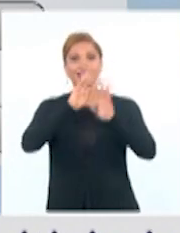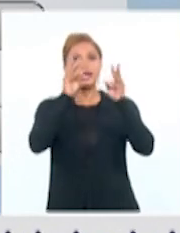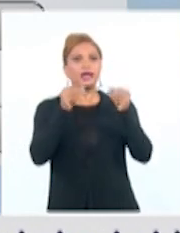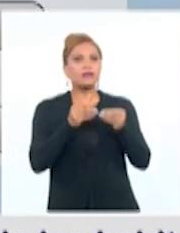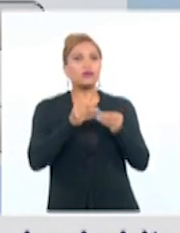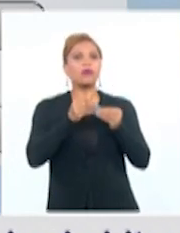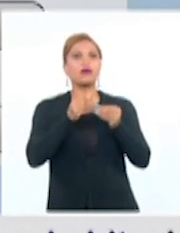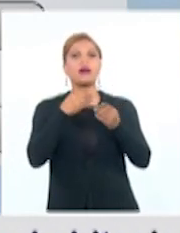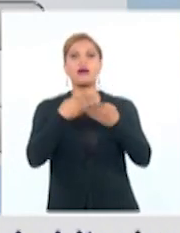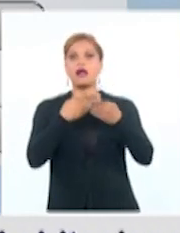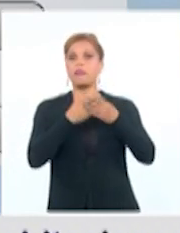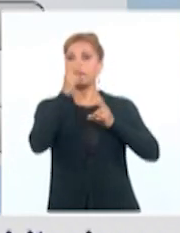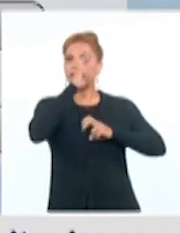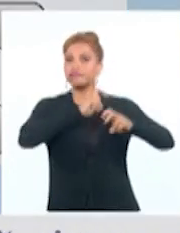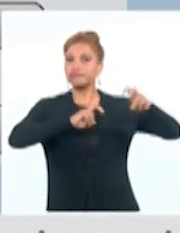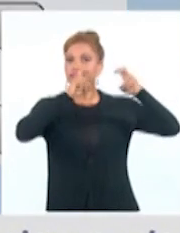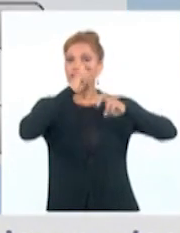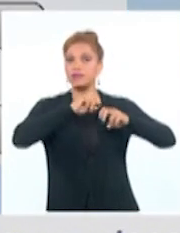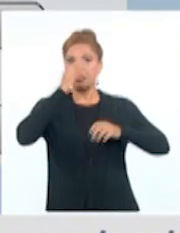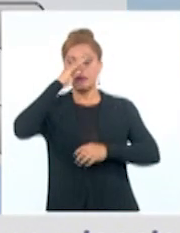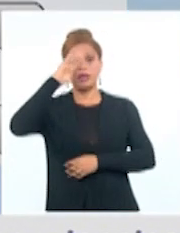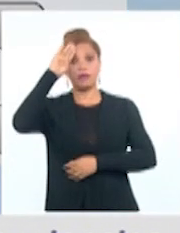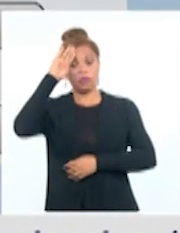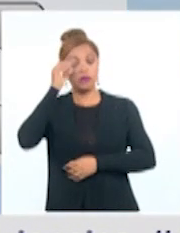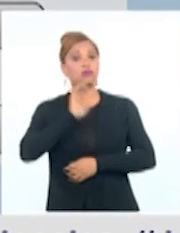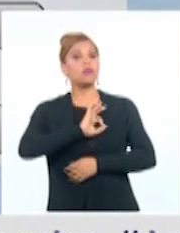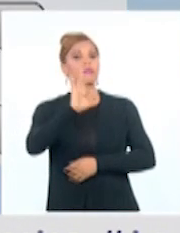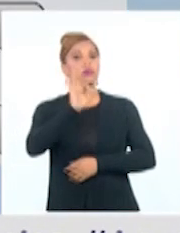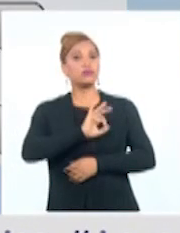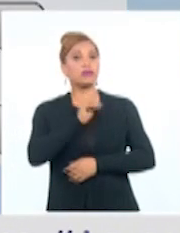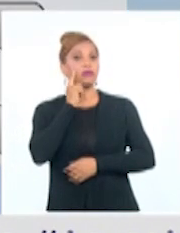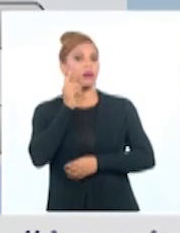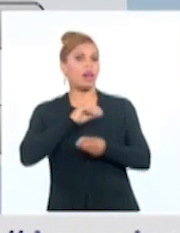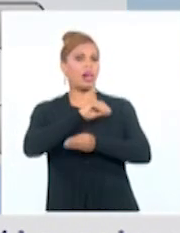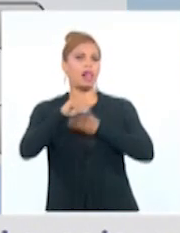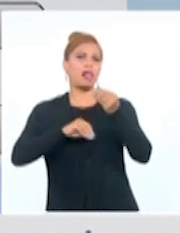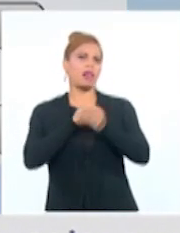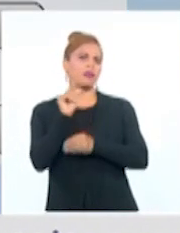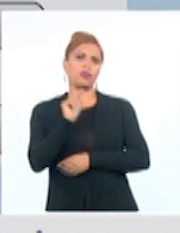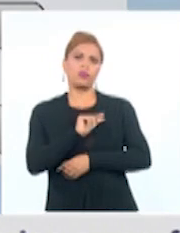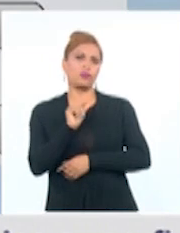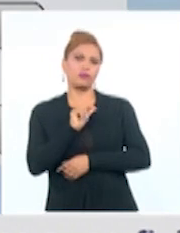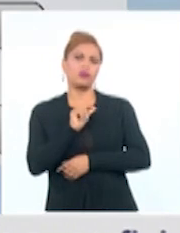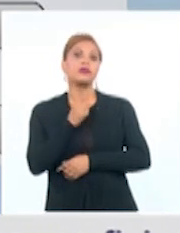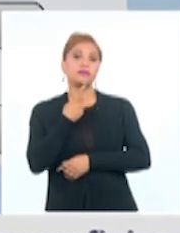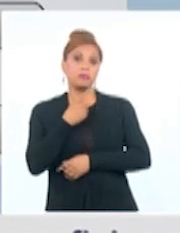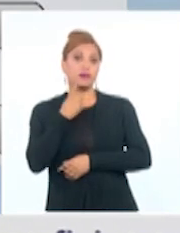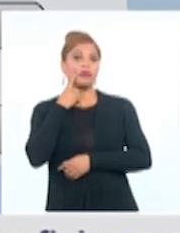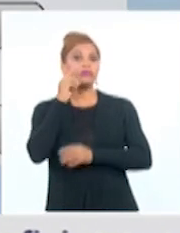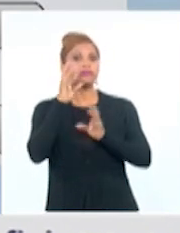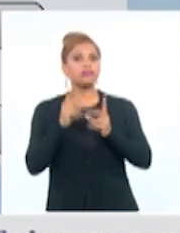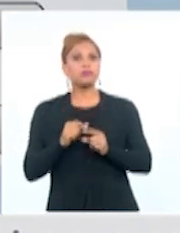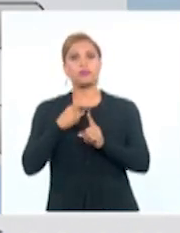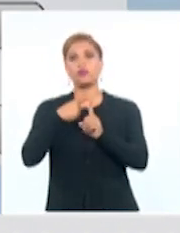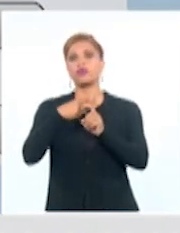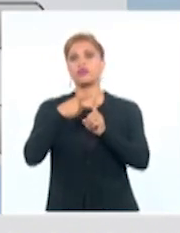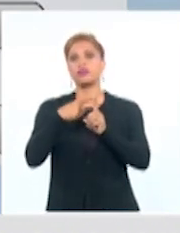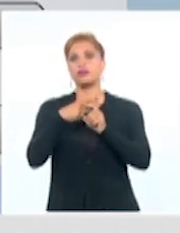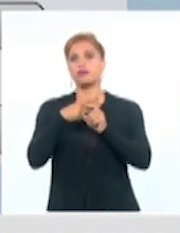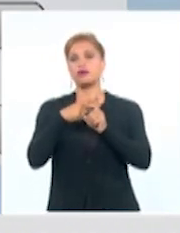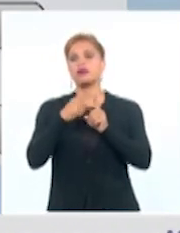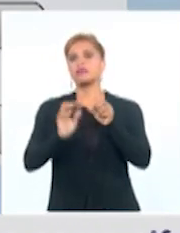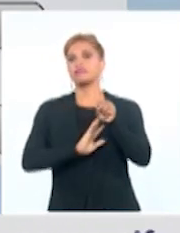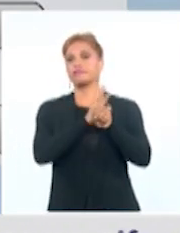muestras procesadas en Cuba, y este es un porciento que no se ha modificado mucho, pues han resultado positivas a la